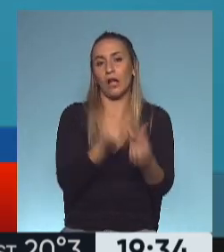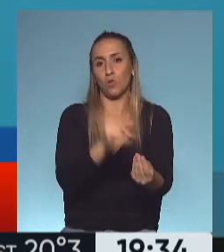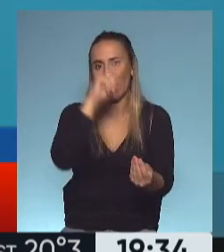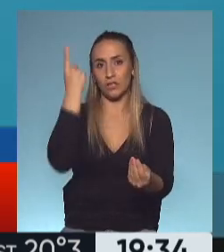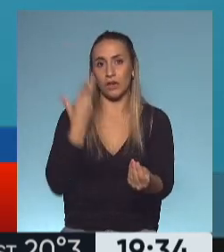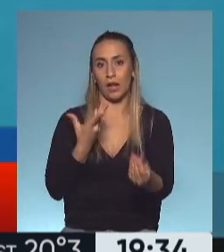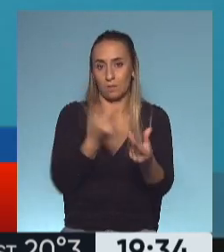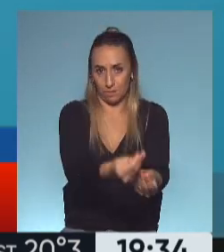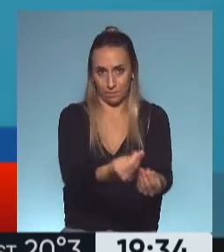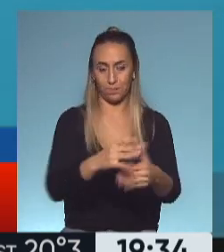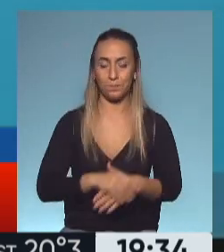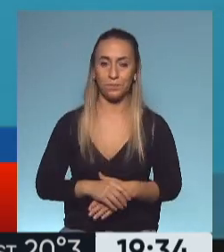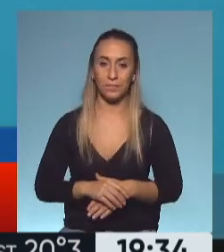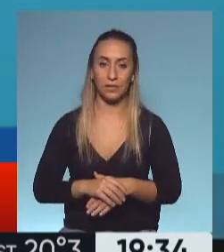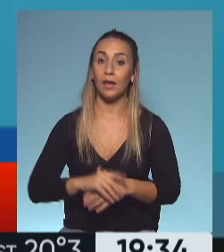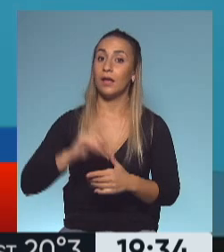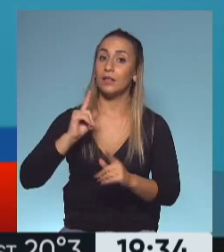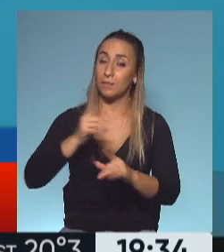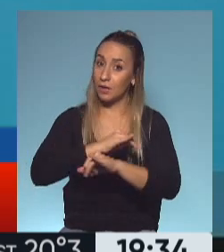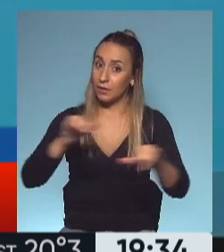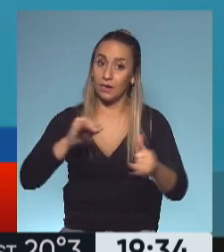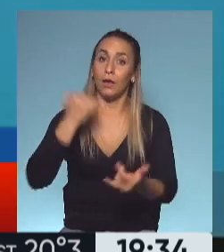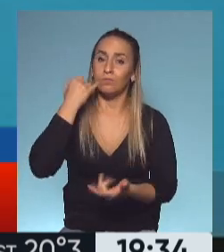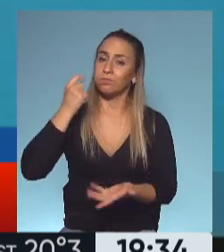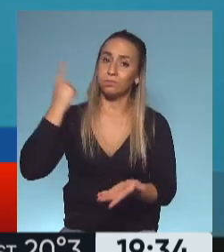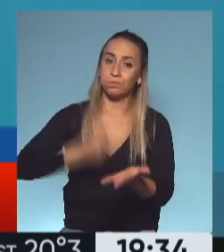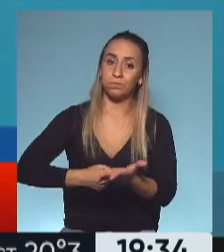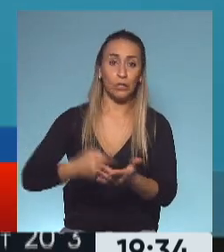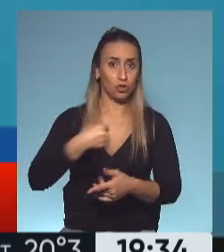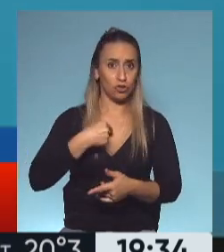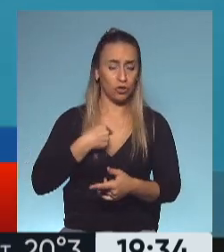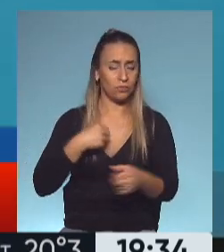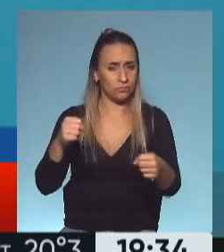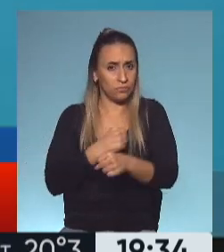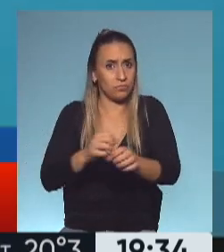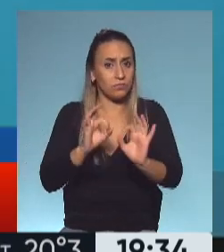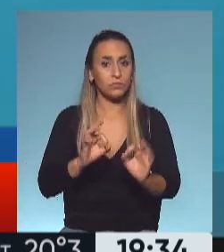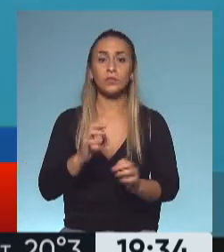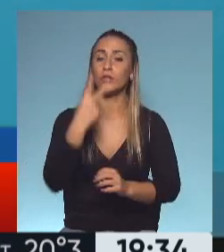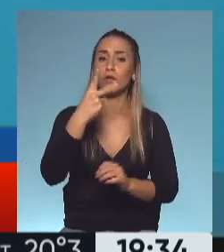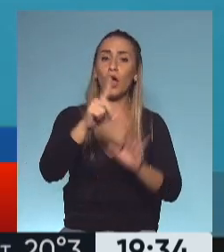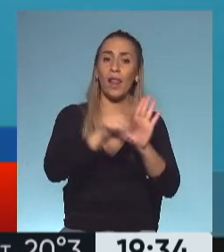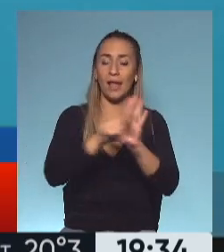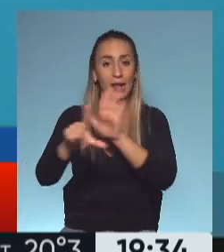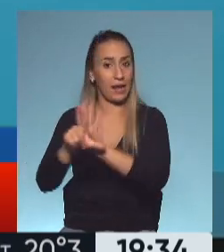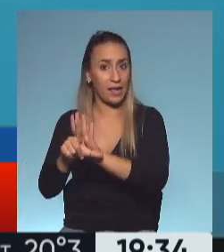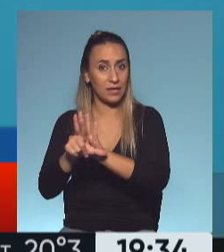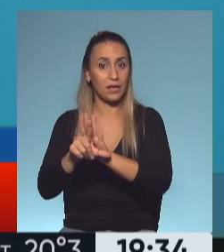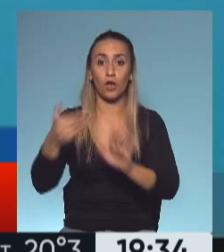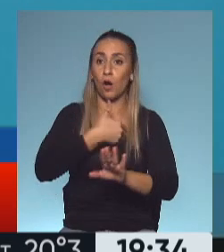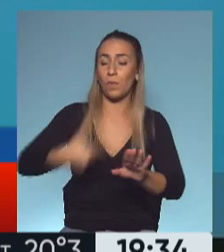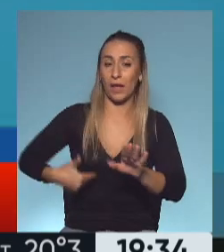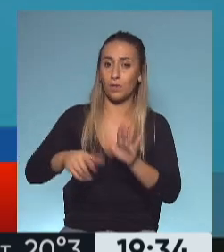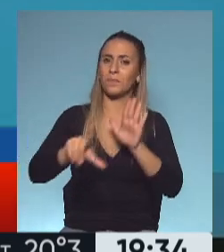Después también quiero anunciar que se sancionaron y que promulgué 2 leyes que impulsó este gobierno. Por un lado, la